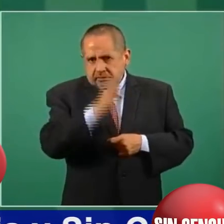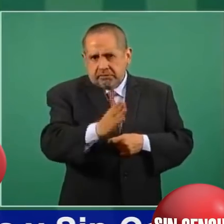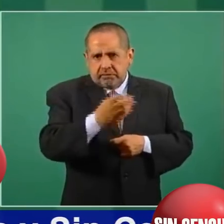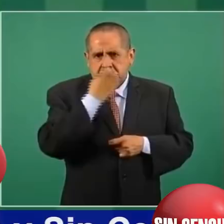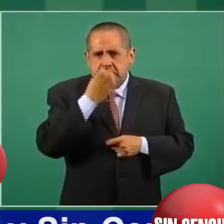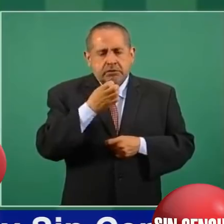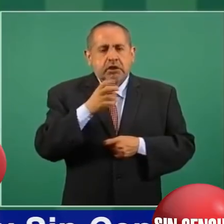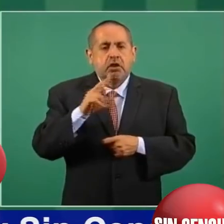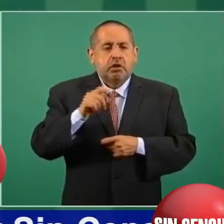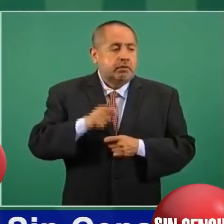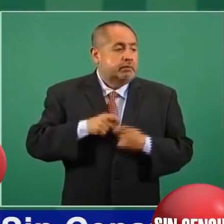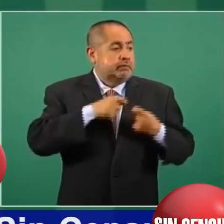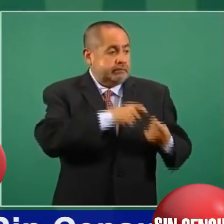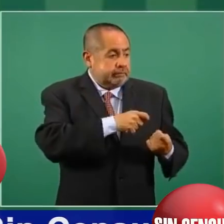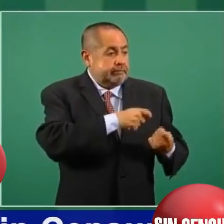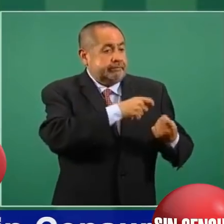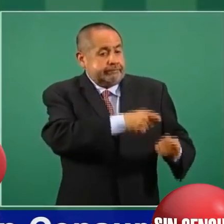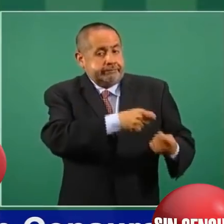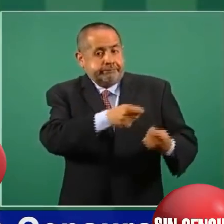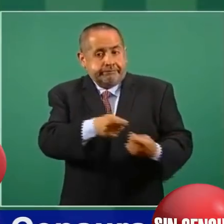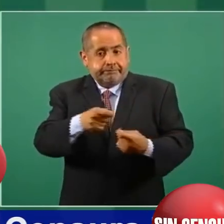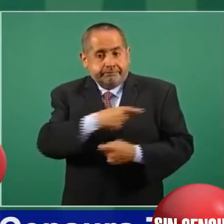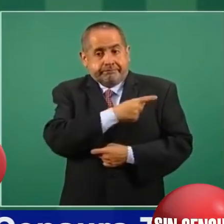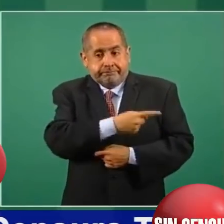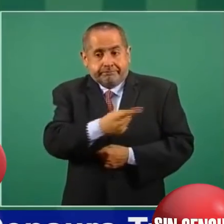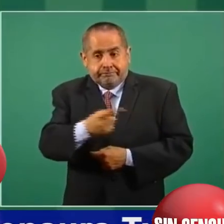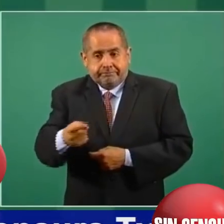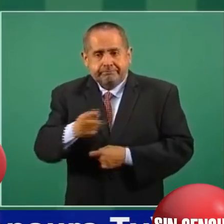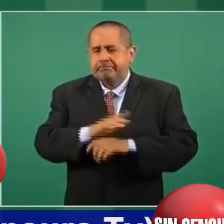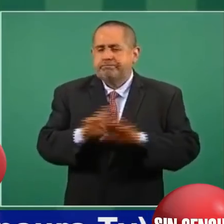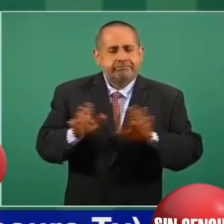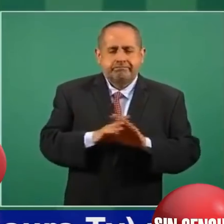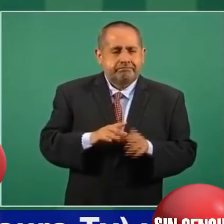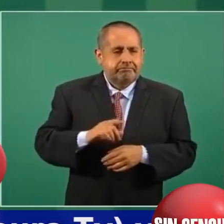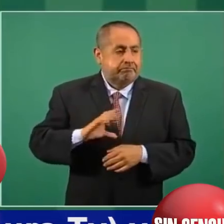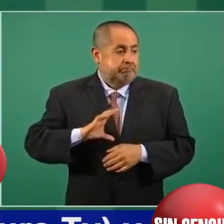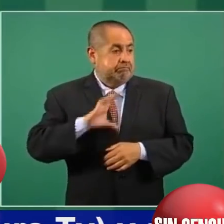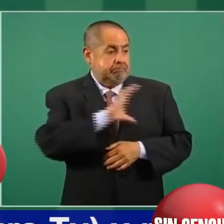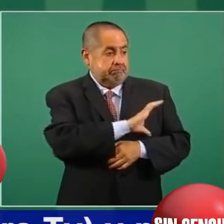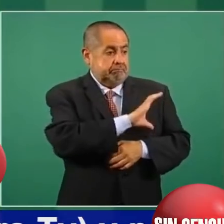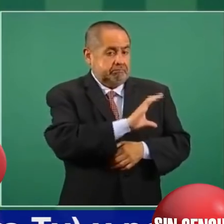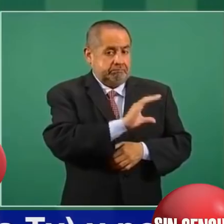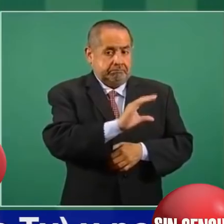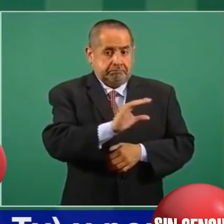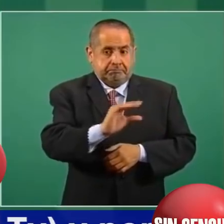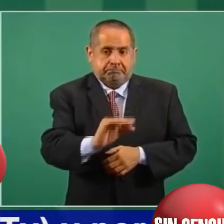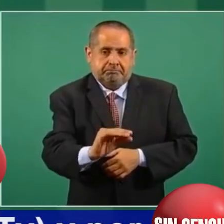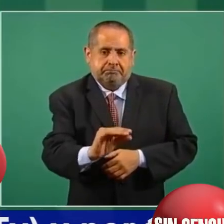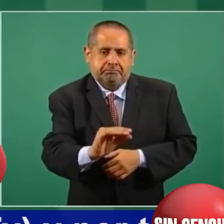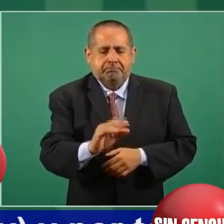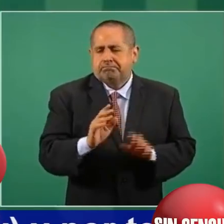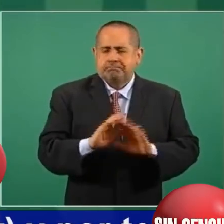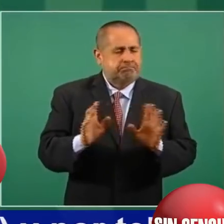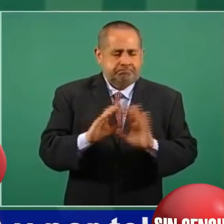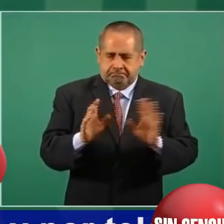sin intermediarios, porque si no, no llega o no llega completo.